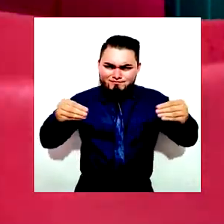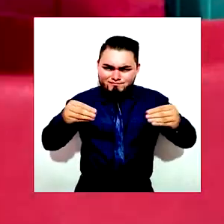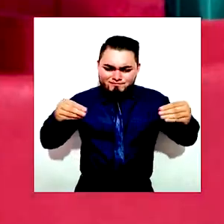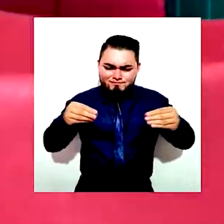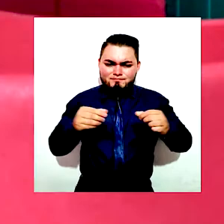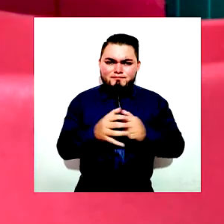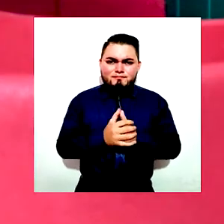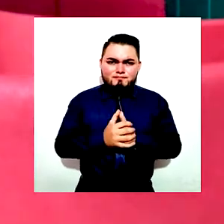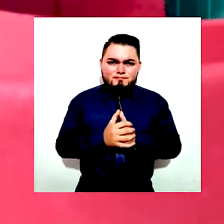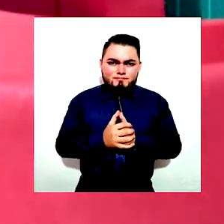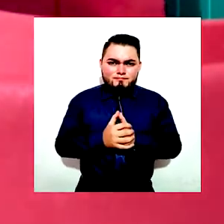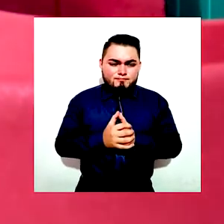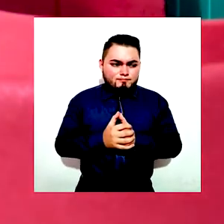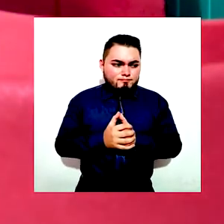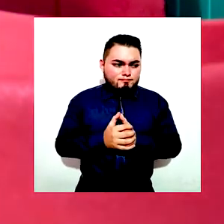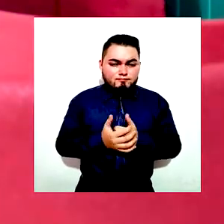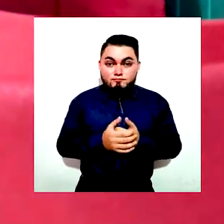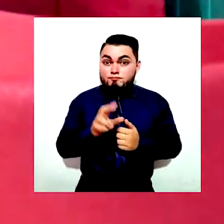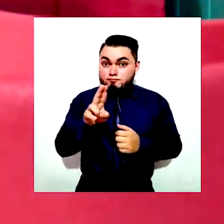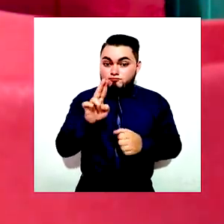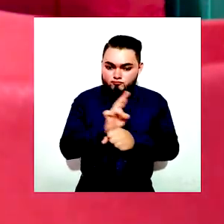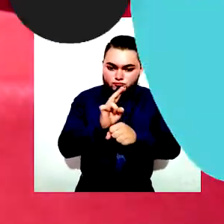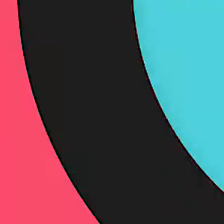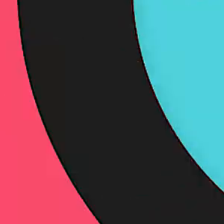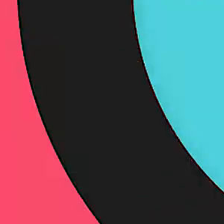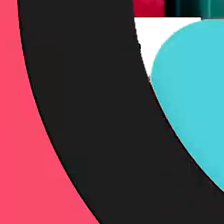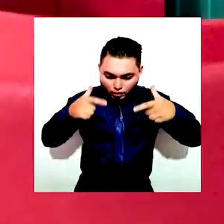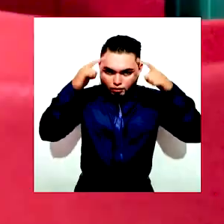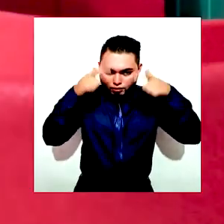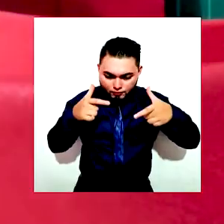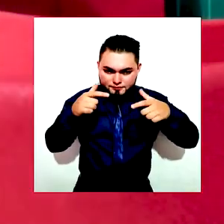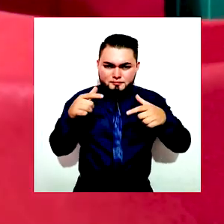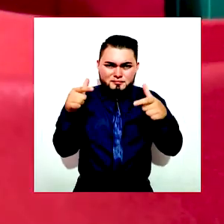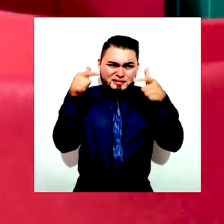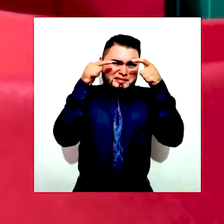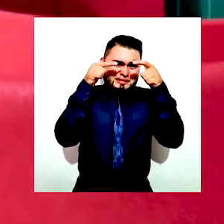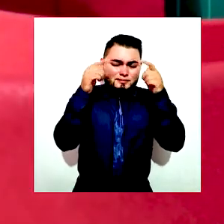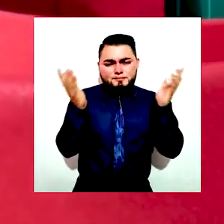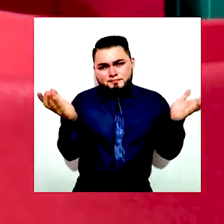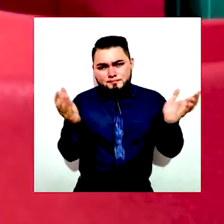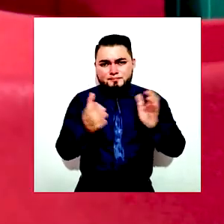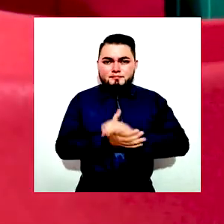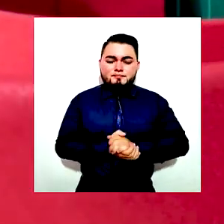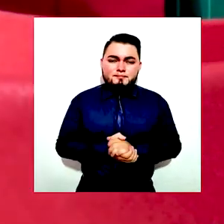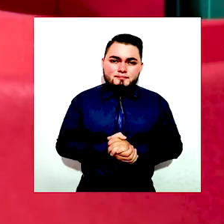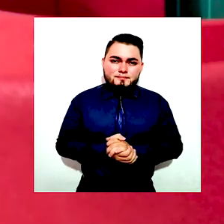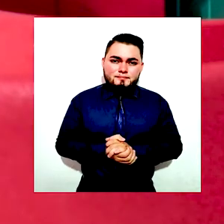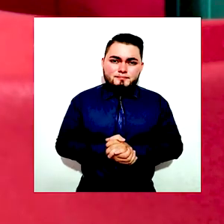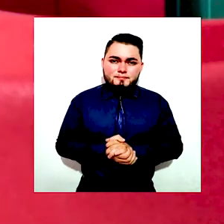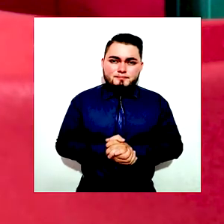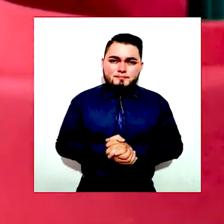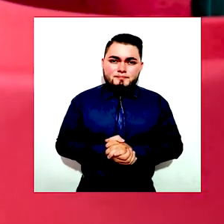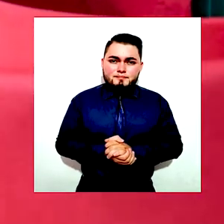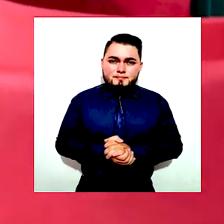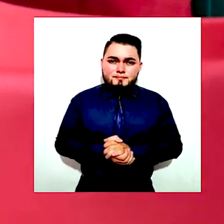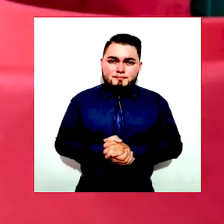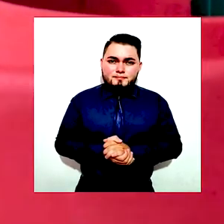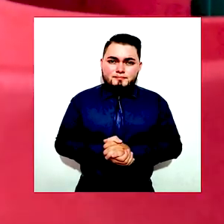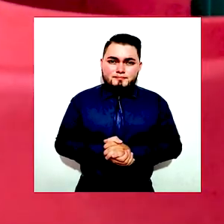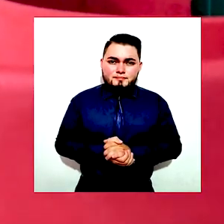Para medir el largo, debes probarte la careta y verificar que se sujete sin que se caiga ni te quede